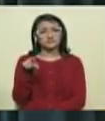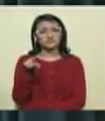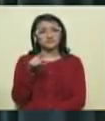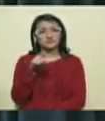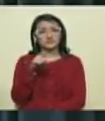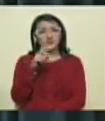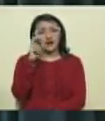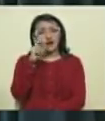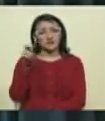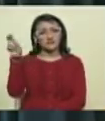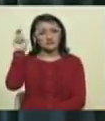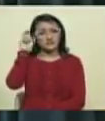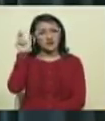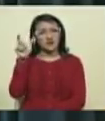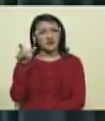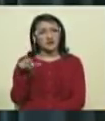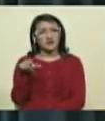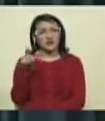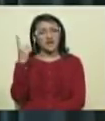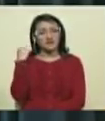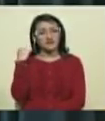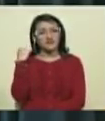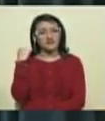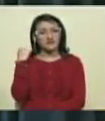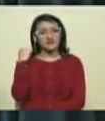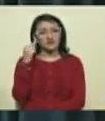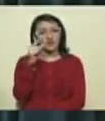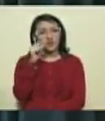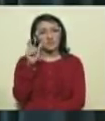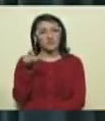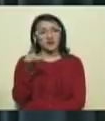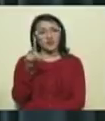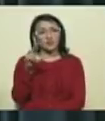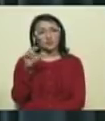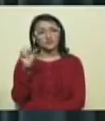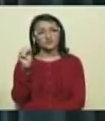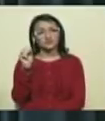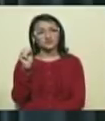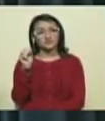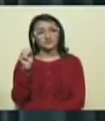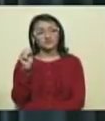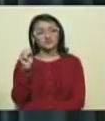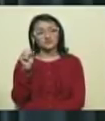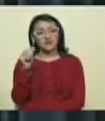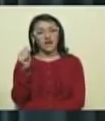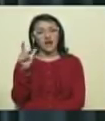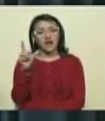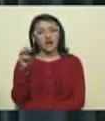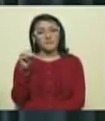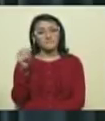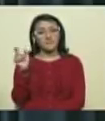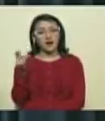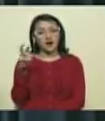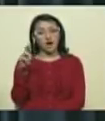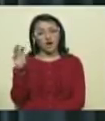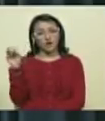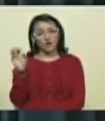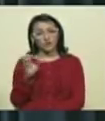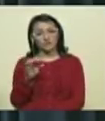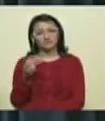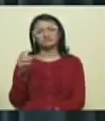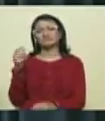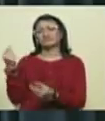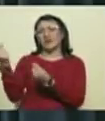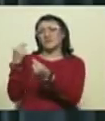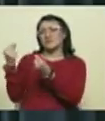nuestro canciller Jorge Arriaza el día de ayer, el señor Luis Almagro. Más allá de todas las matrices mentirosas que